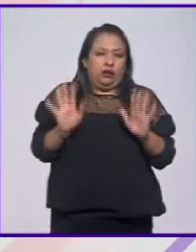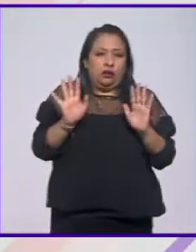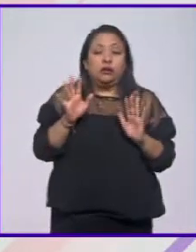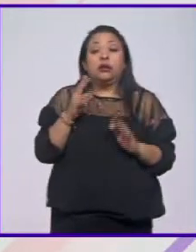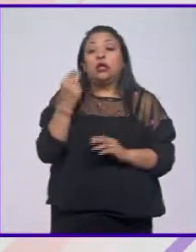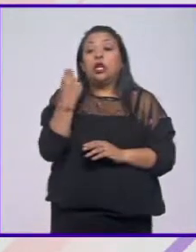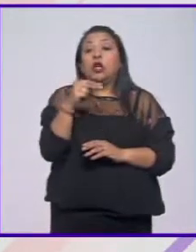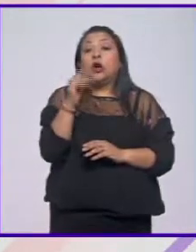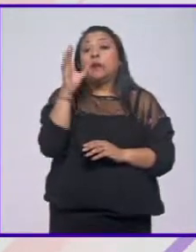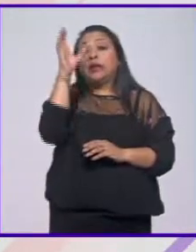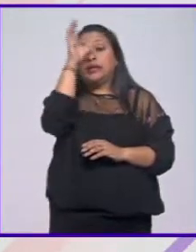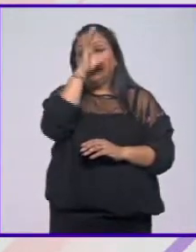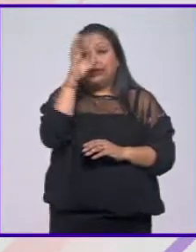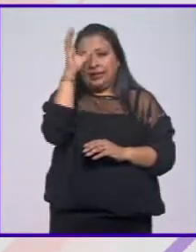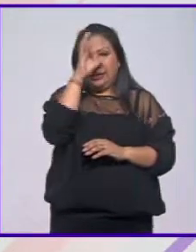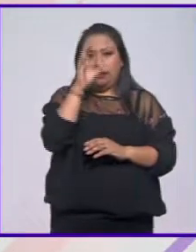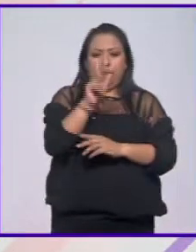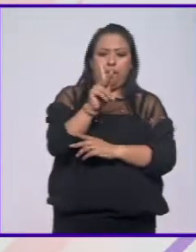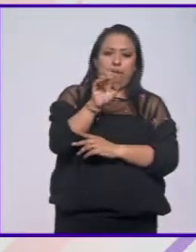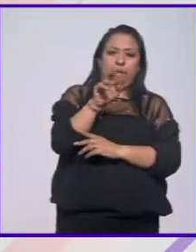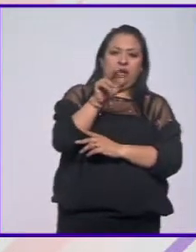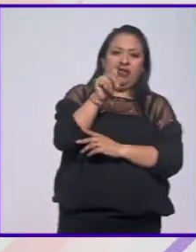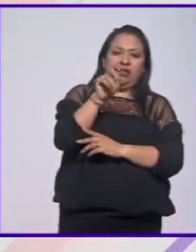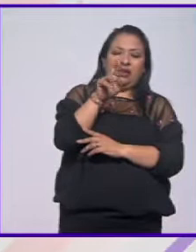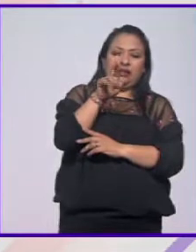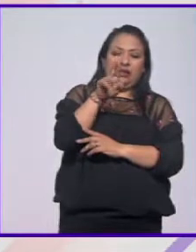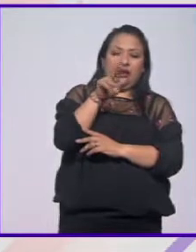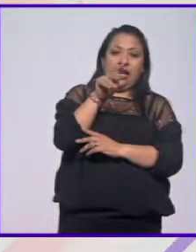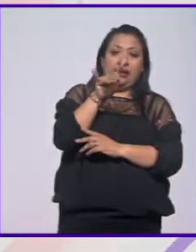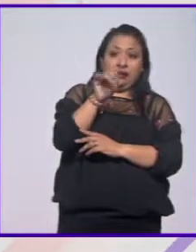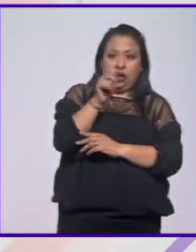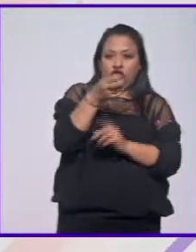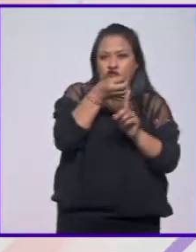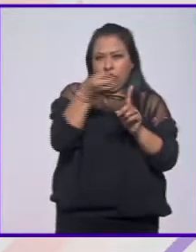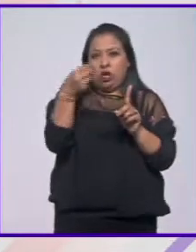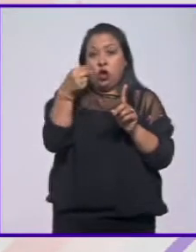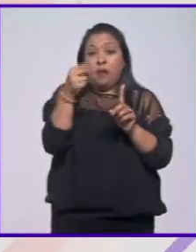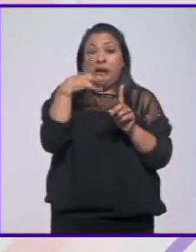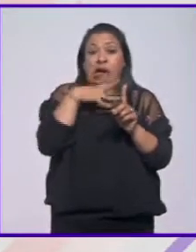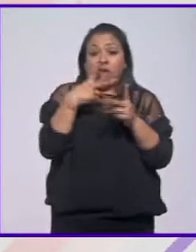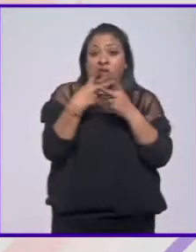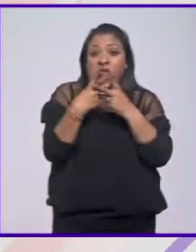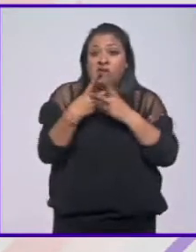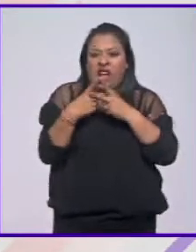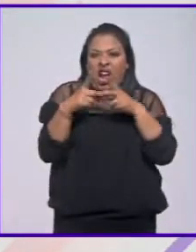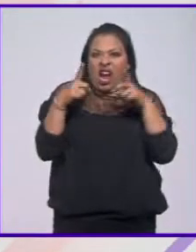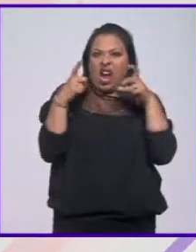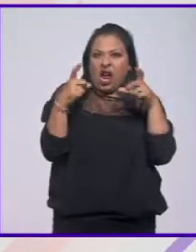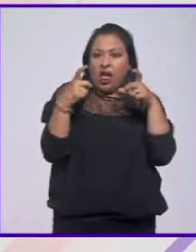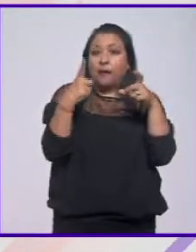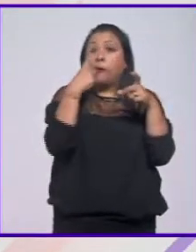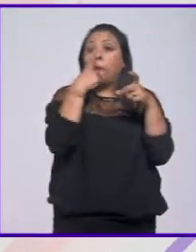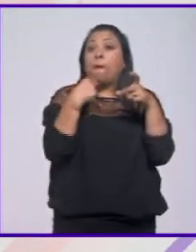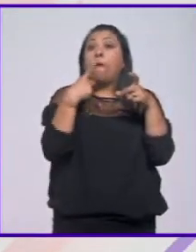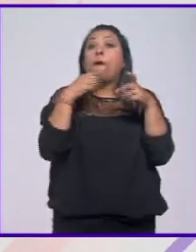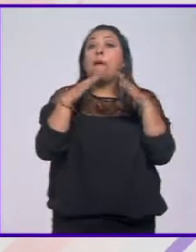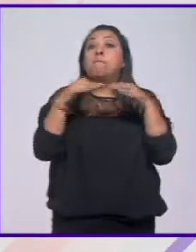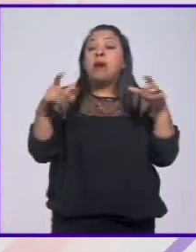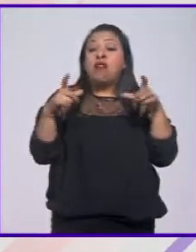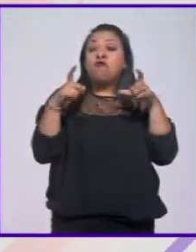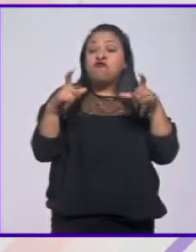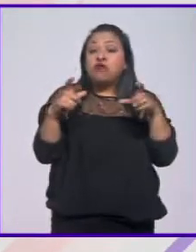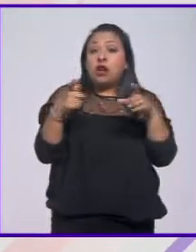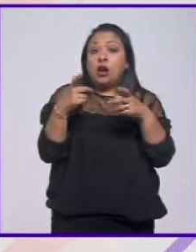nombre científico es Pentaceraster cumingi, que son grandes estrellas, que son rojas, estrellas de mar, y que